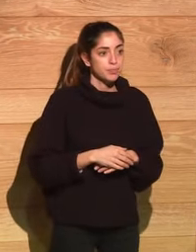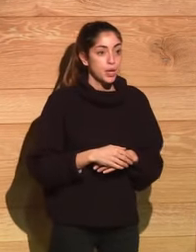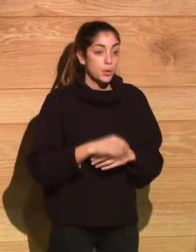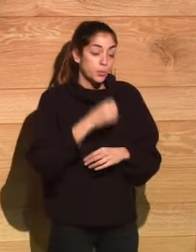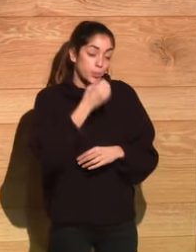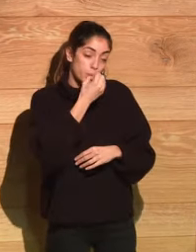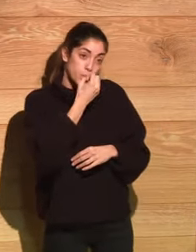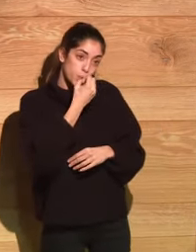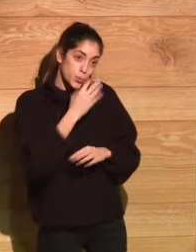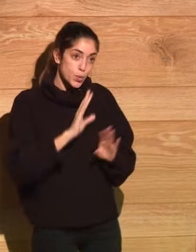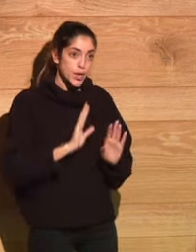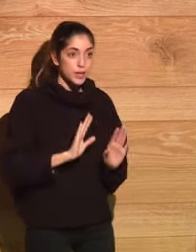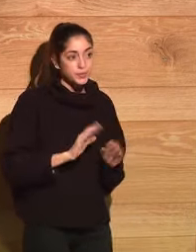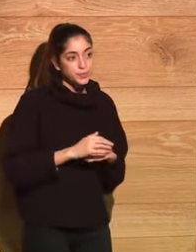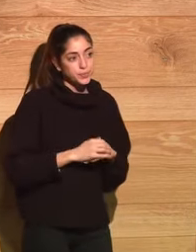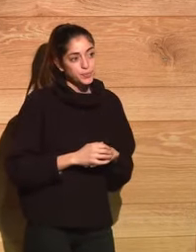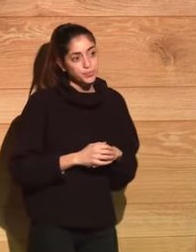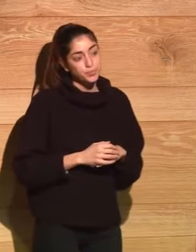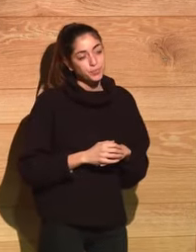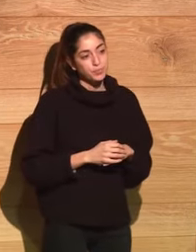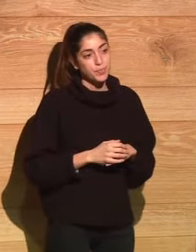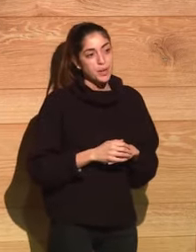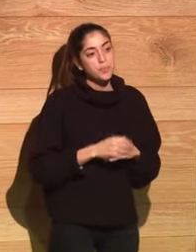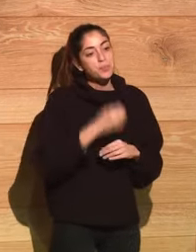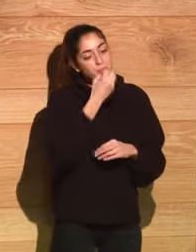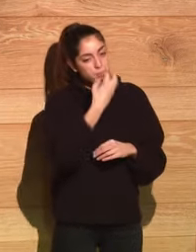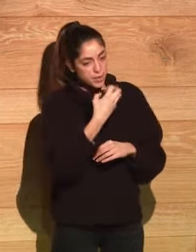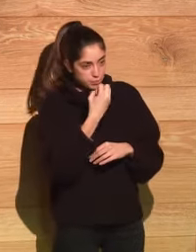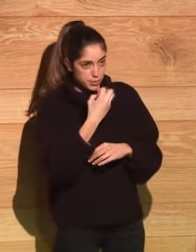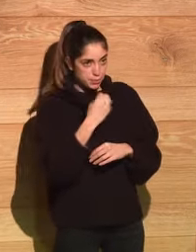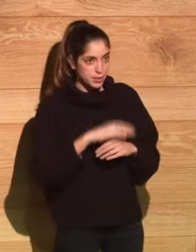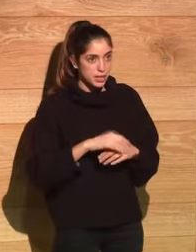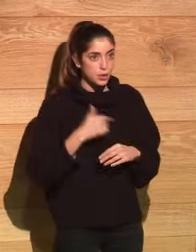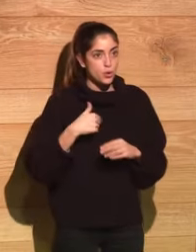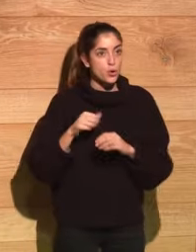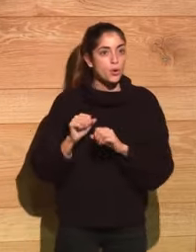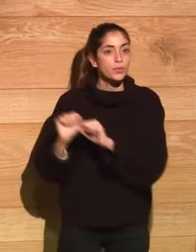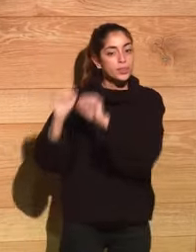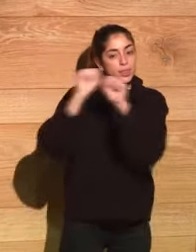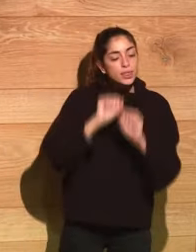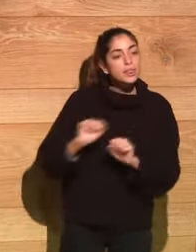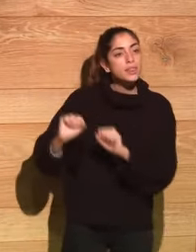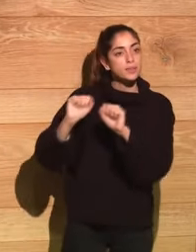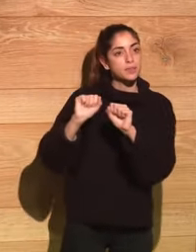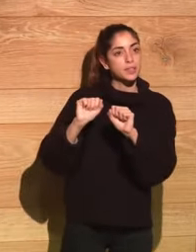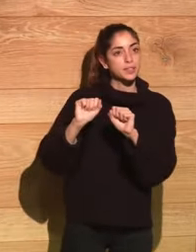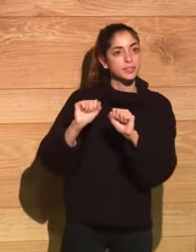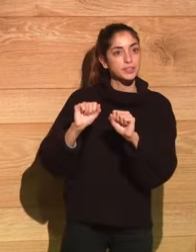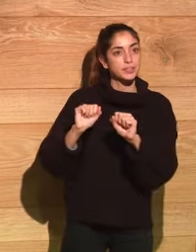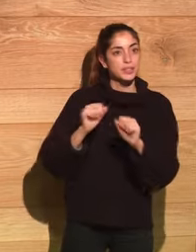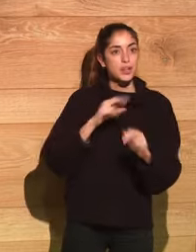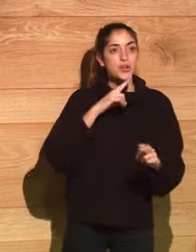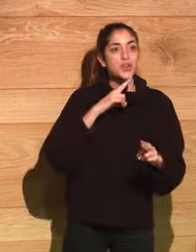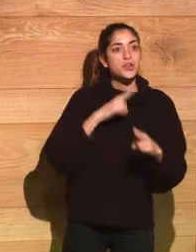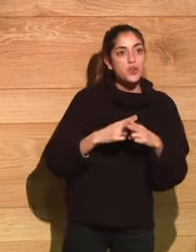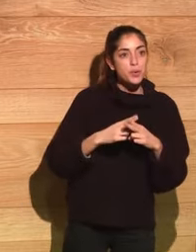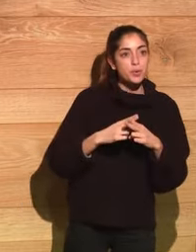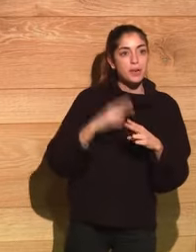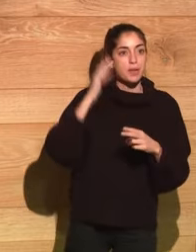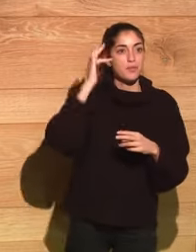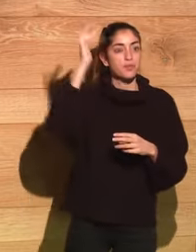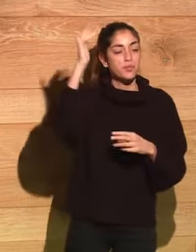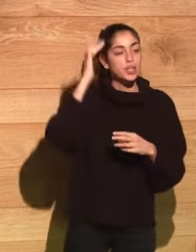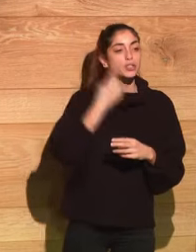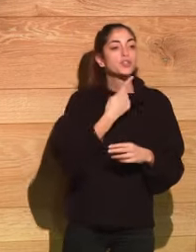Bueno, me parece muy bien. Entonces yo sigo defendiendo que este evento se llame Una filosofía del